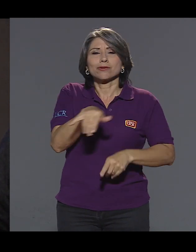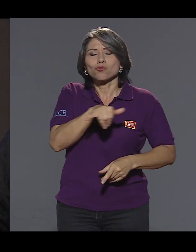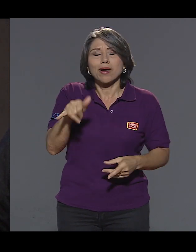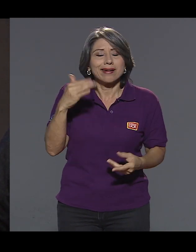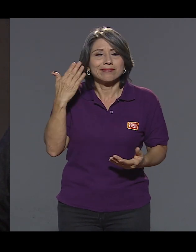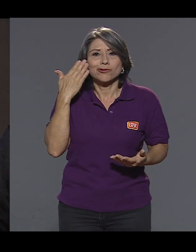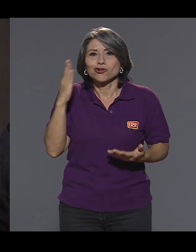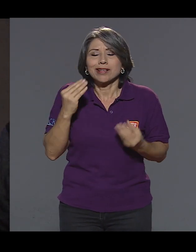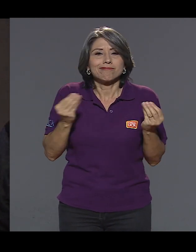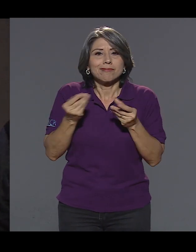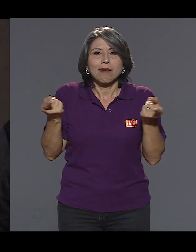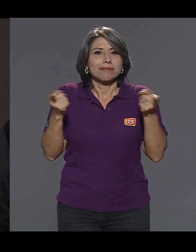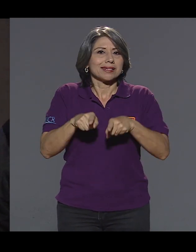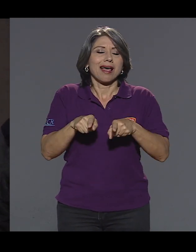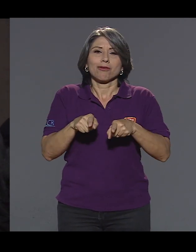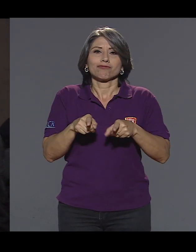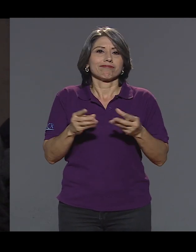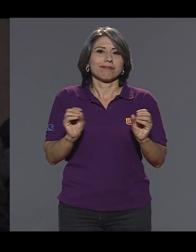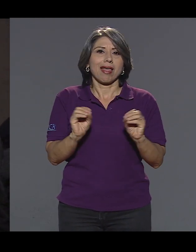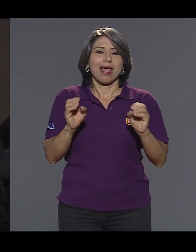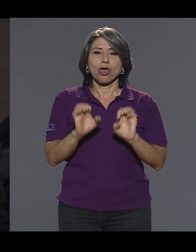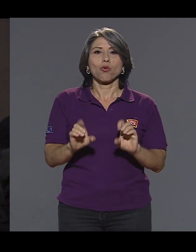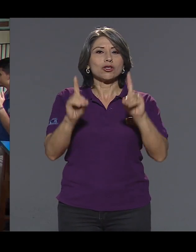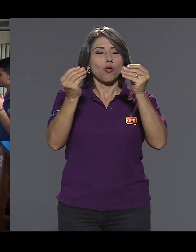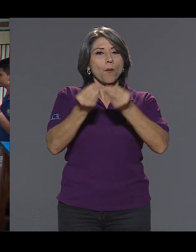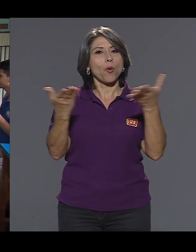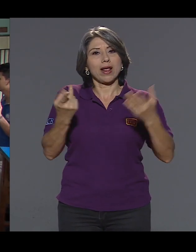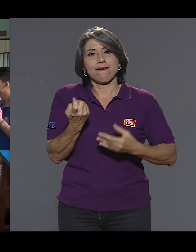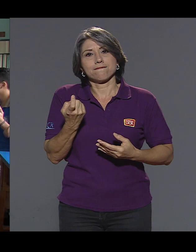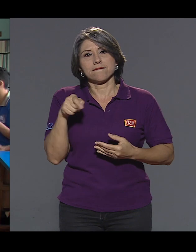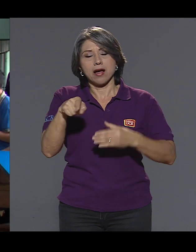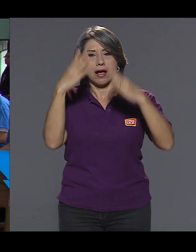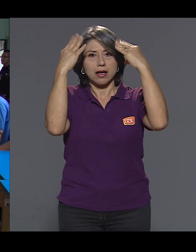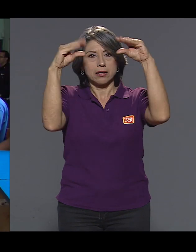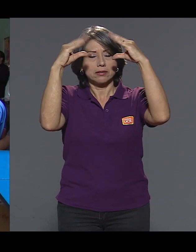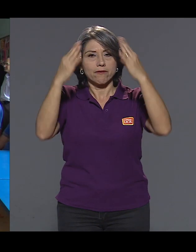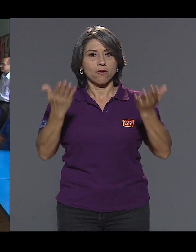No se ha dado a la educación pública esta información.